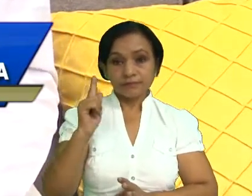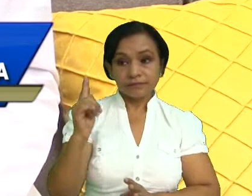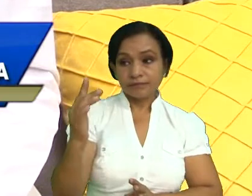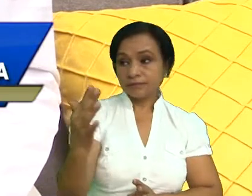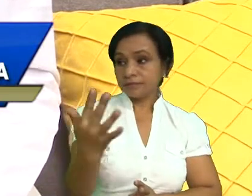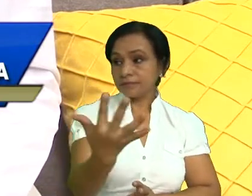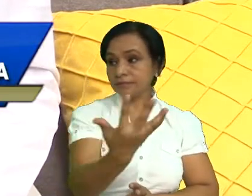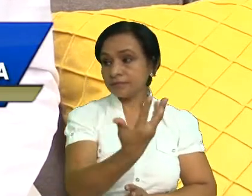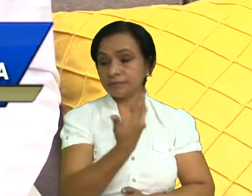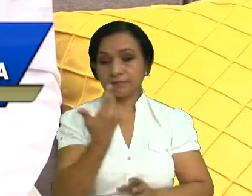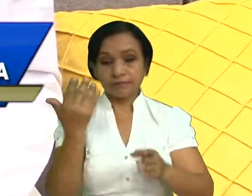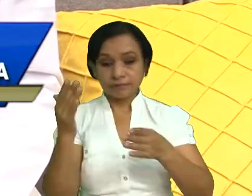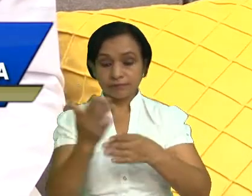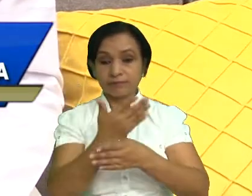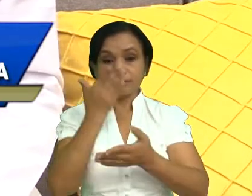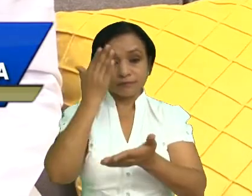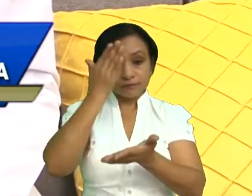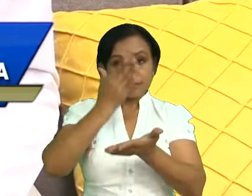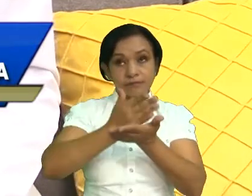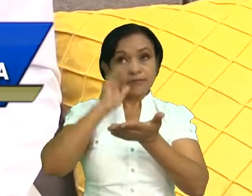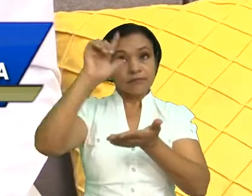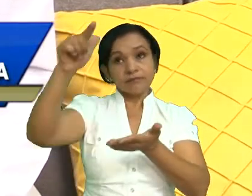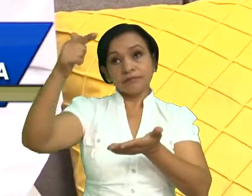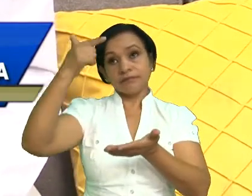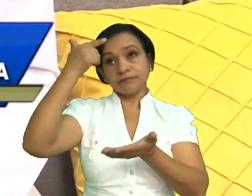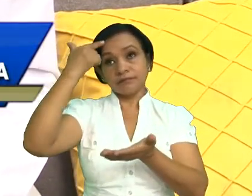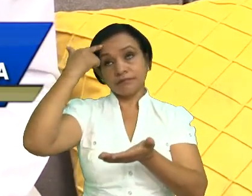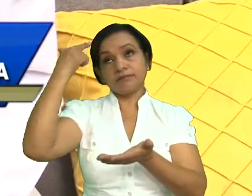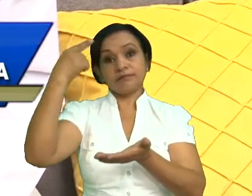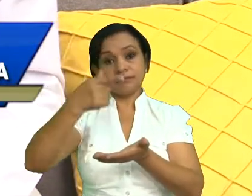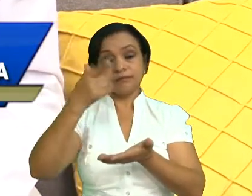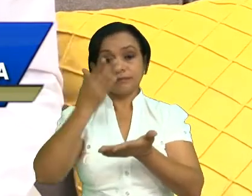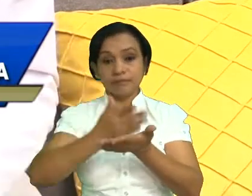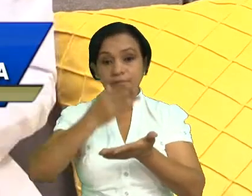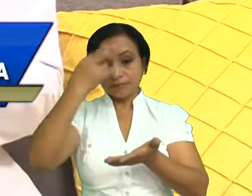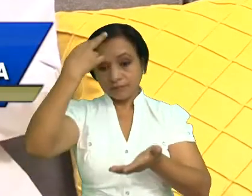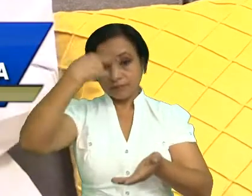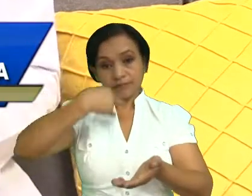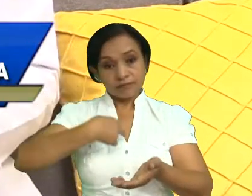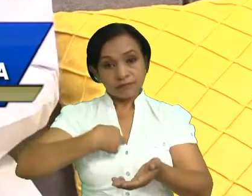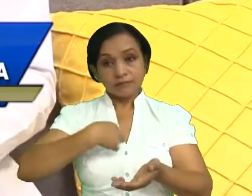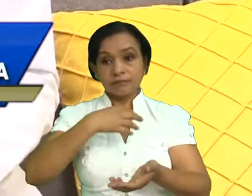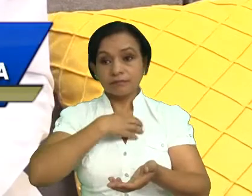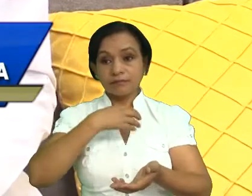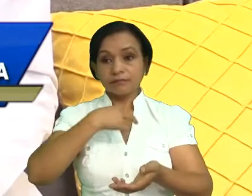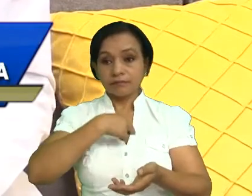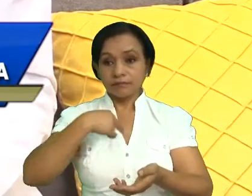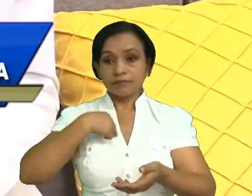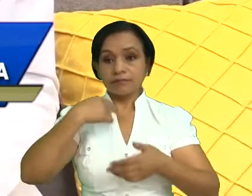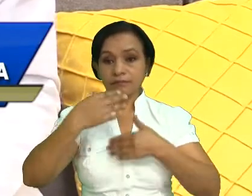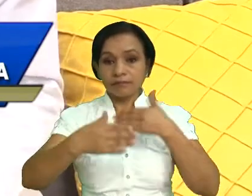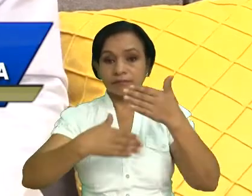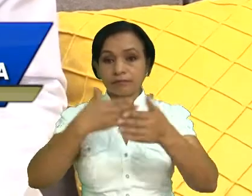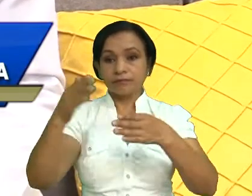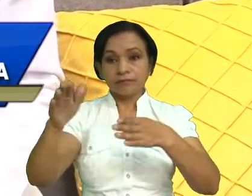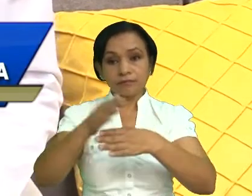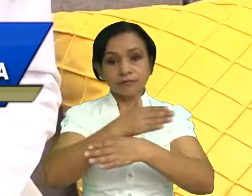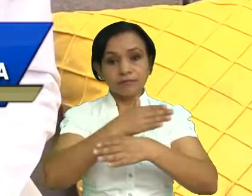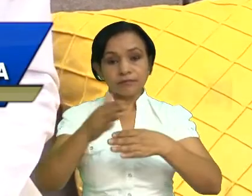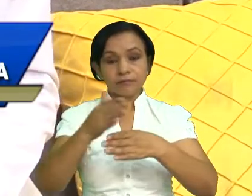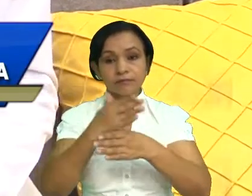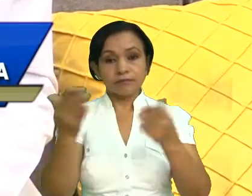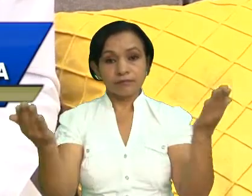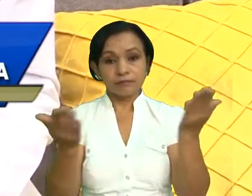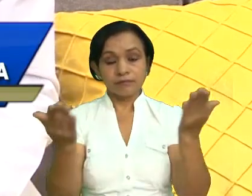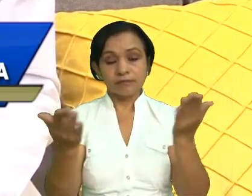través de los mandatos de nuestro gobierno, de manera muy responsable, hemos venido haciendo una serie de preparación en